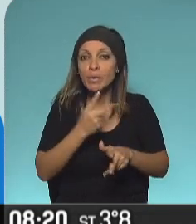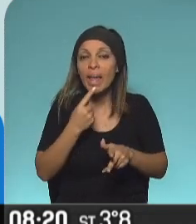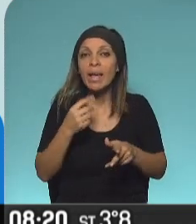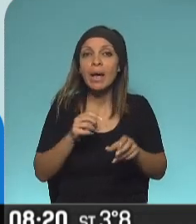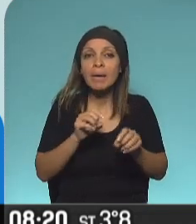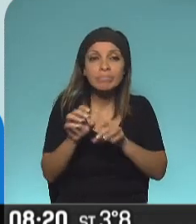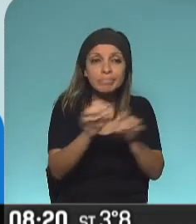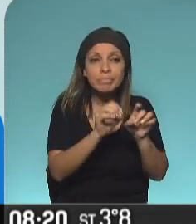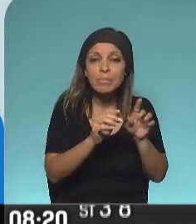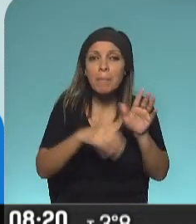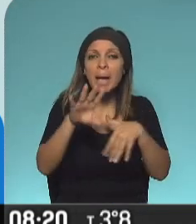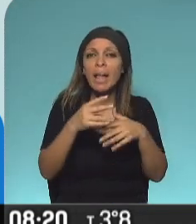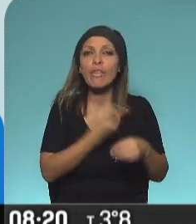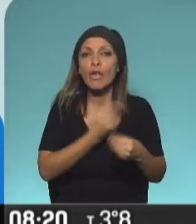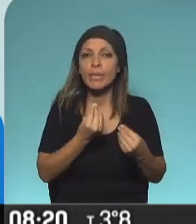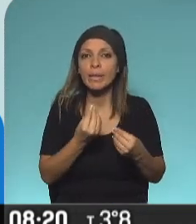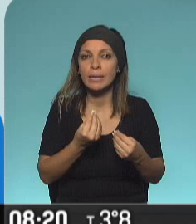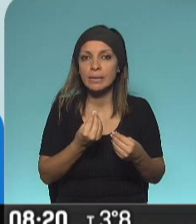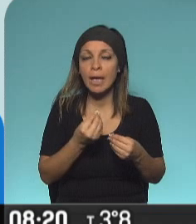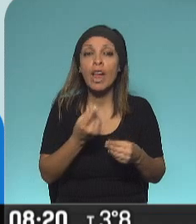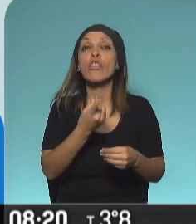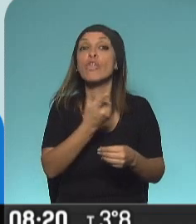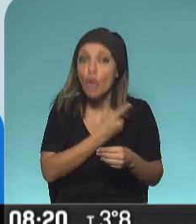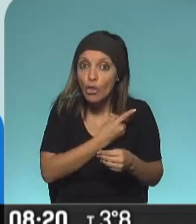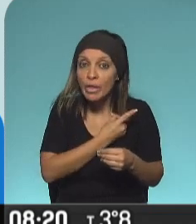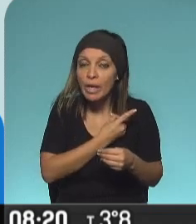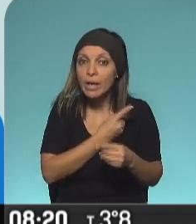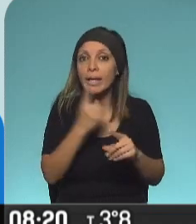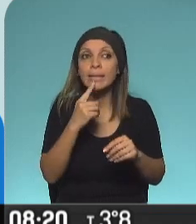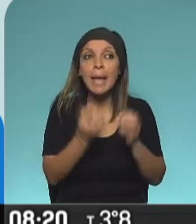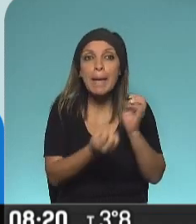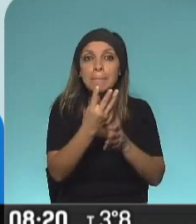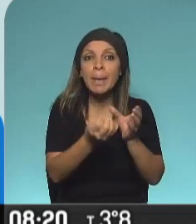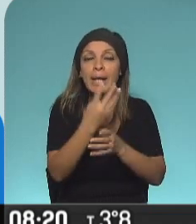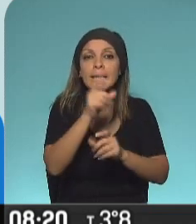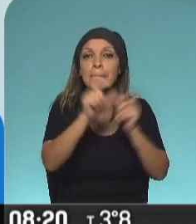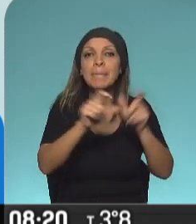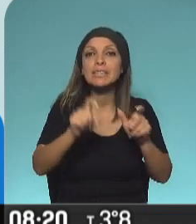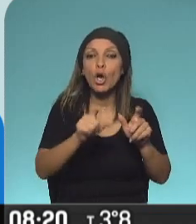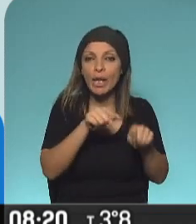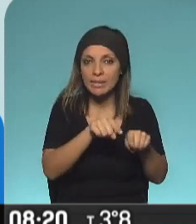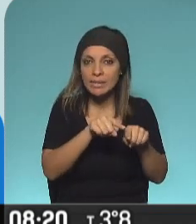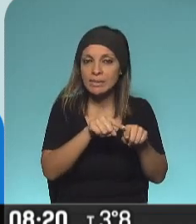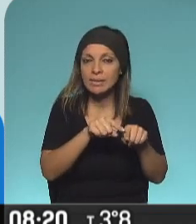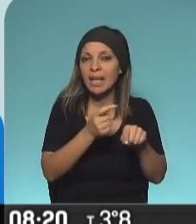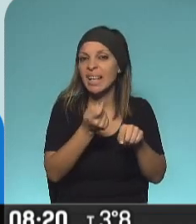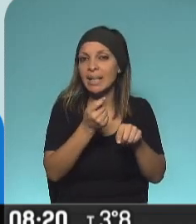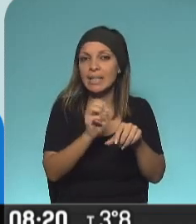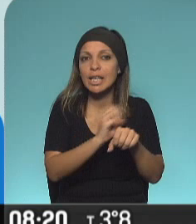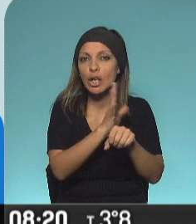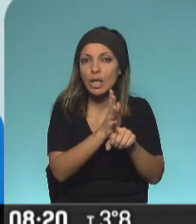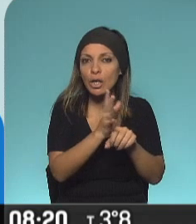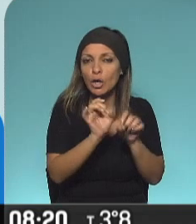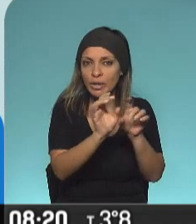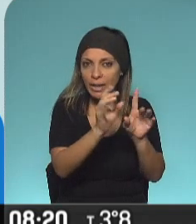realidad son dos cuestiones diferentes. Dónde circula es una cuestión que es donde aparecen las personas recientemente